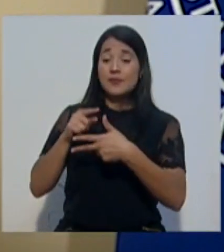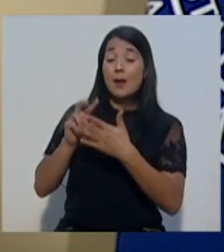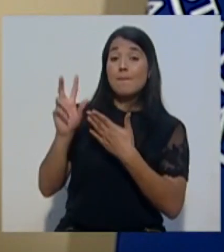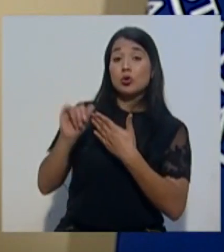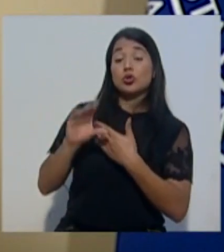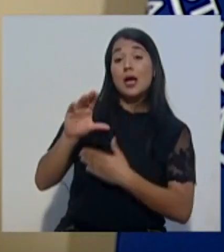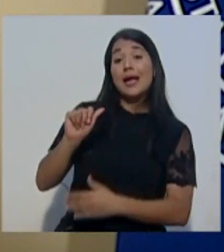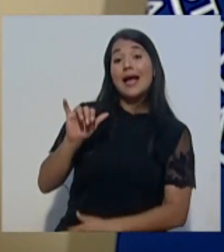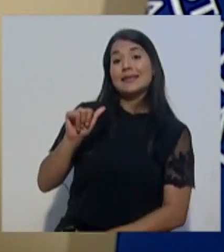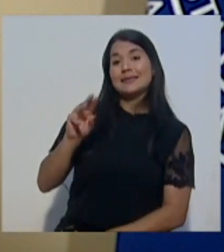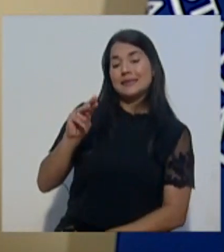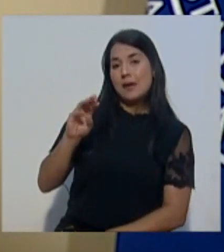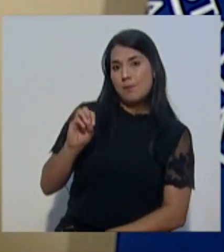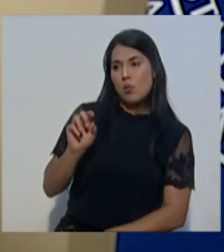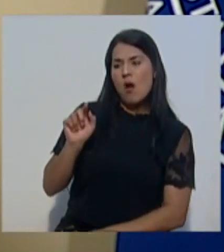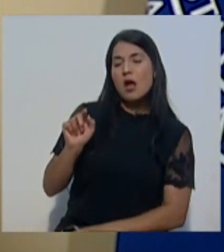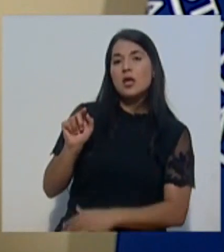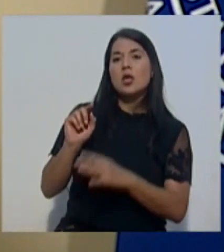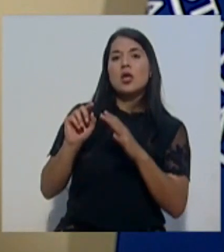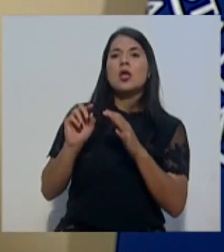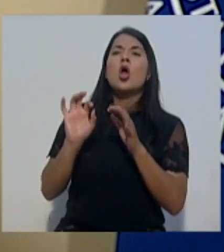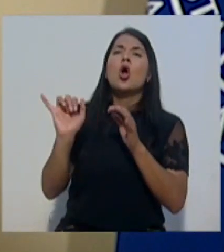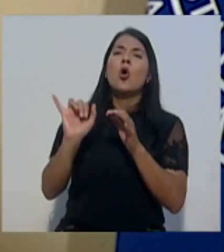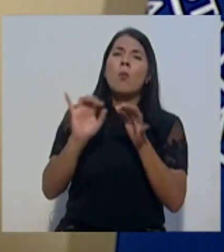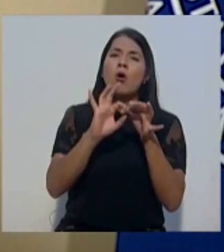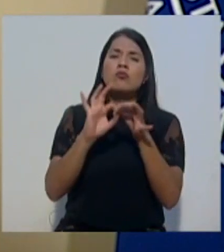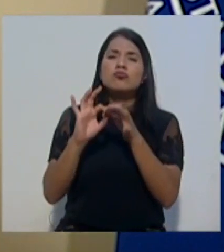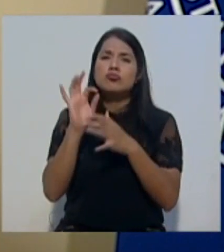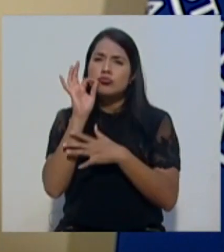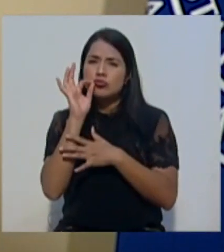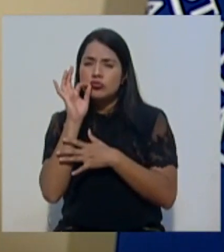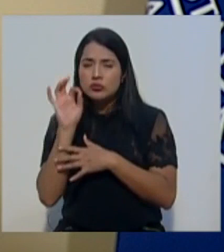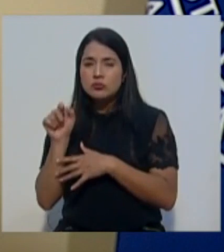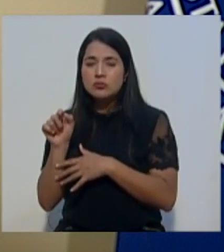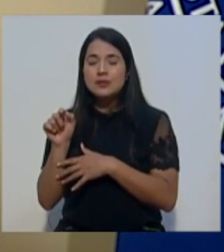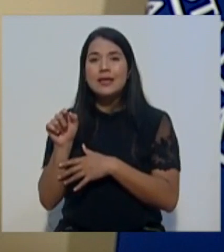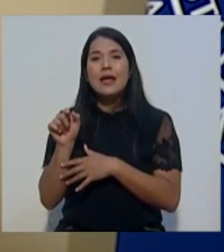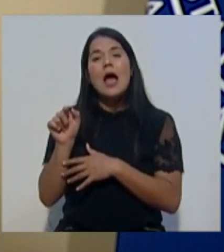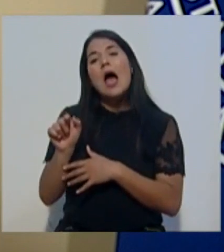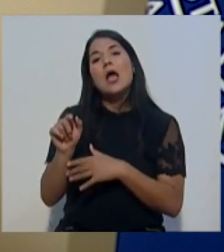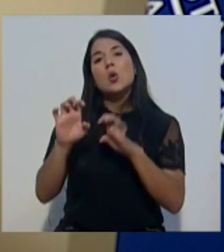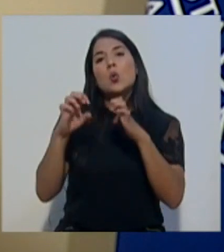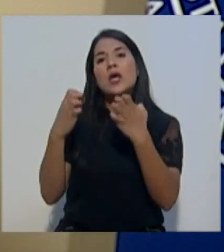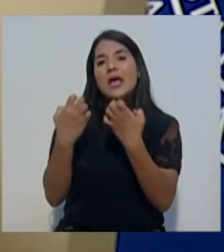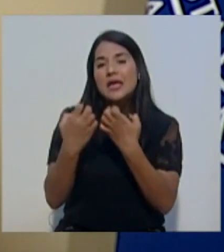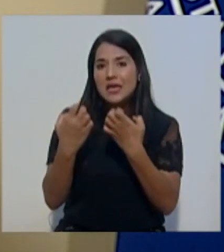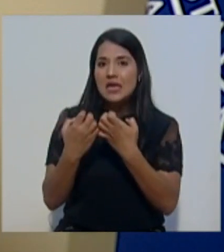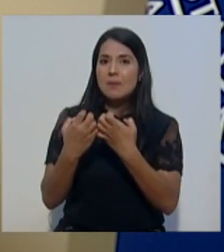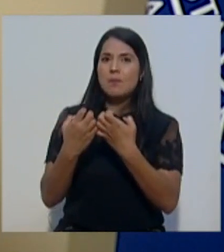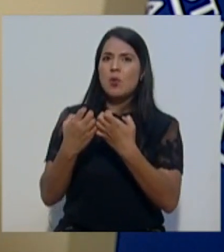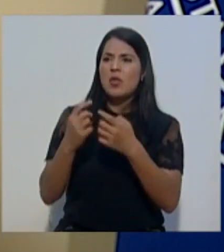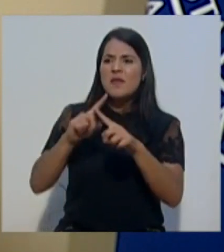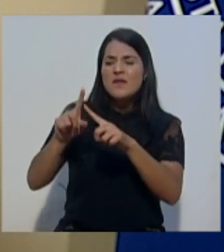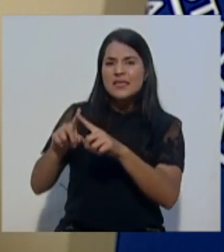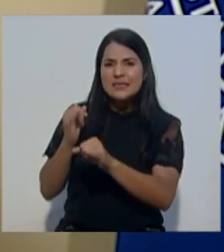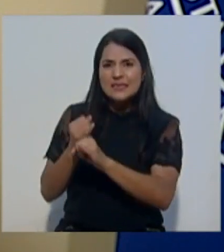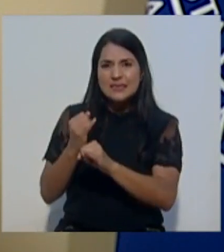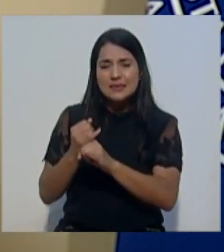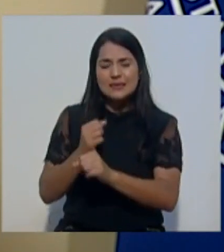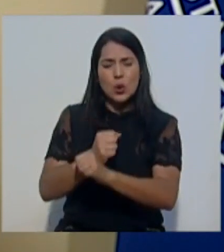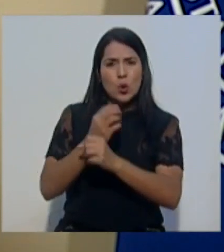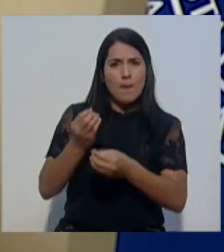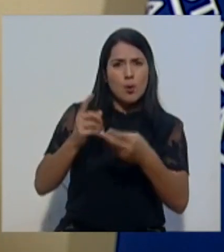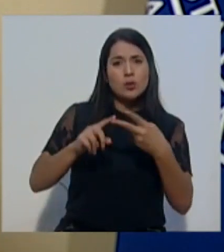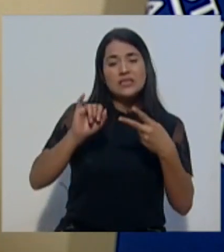hay un equipo interinstitucional en el que participan al menos Seguridad Pública, el ICD,